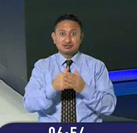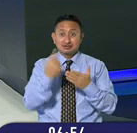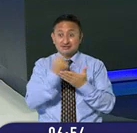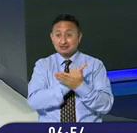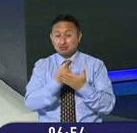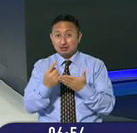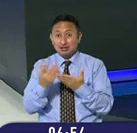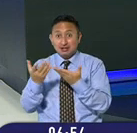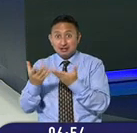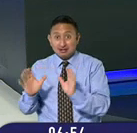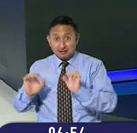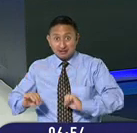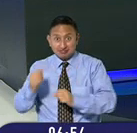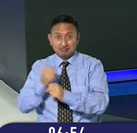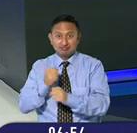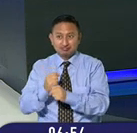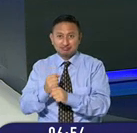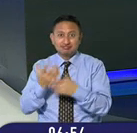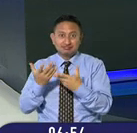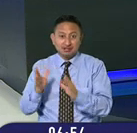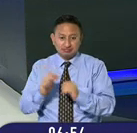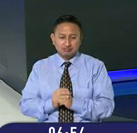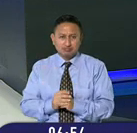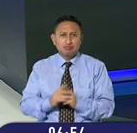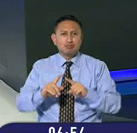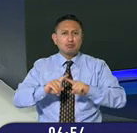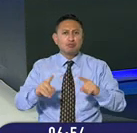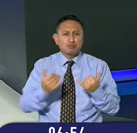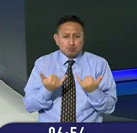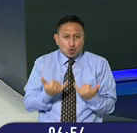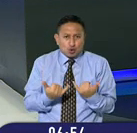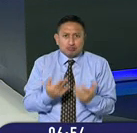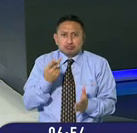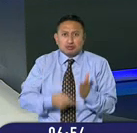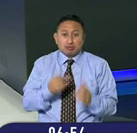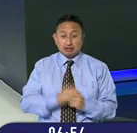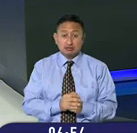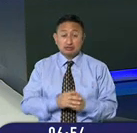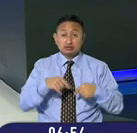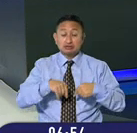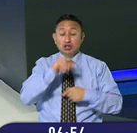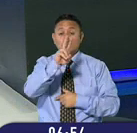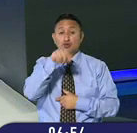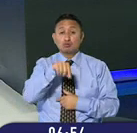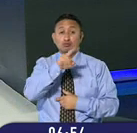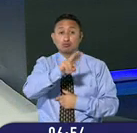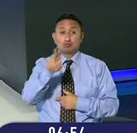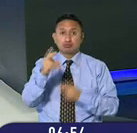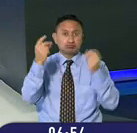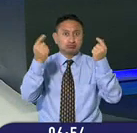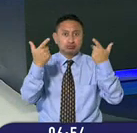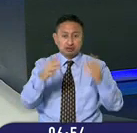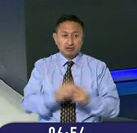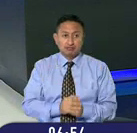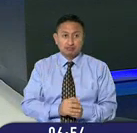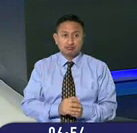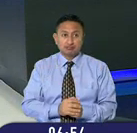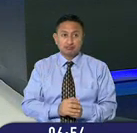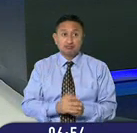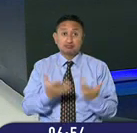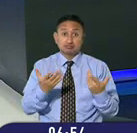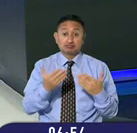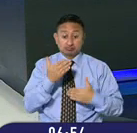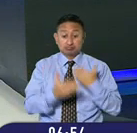la semana laboral, pero bueno, ¿cómo avanza el tiempo? ¿Cómo va corriendo este 2022? Así estamos mitad de mes.